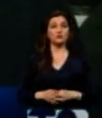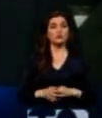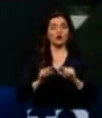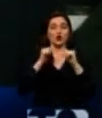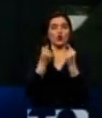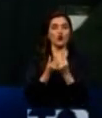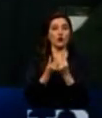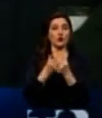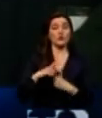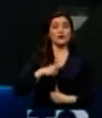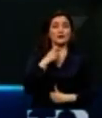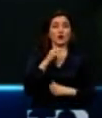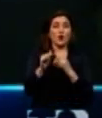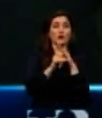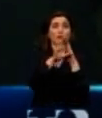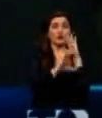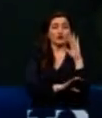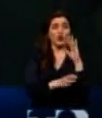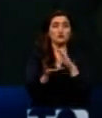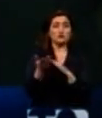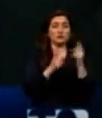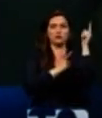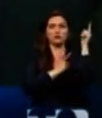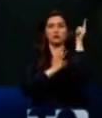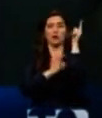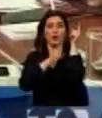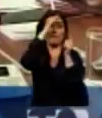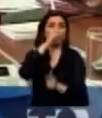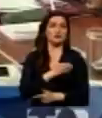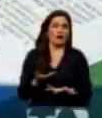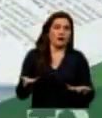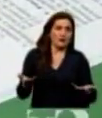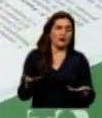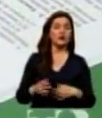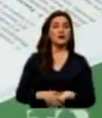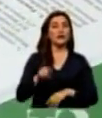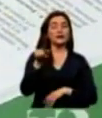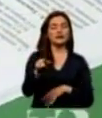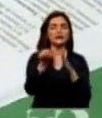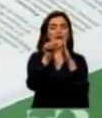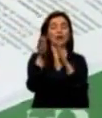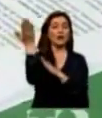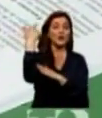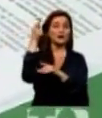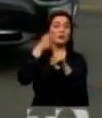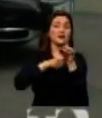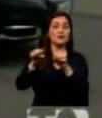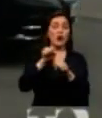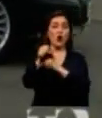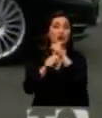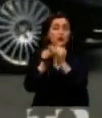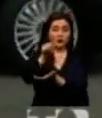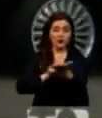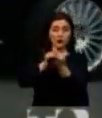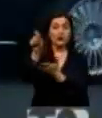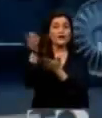civil inconstitucional, es un grupo armado paramilitar. Según el articulado aprobado en mayo del año anterior, el